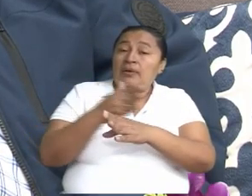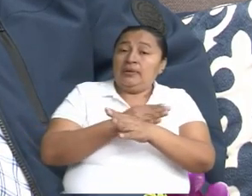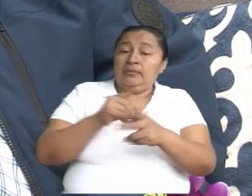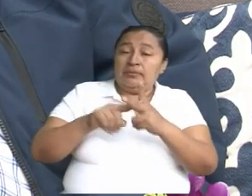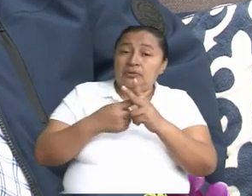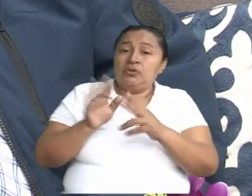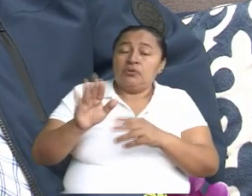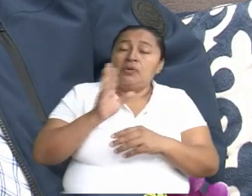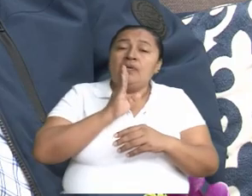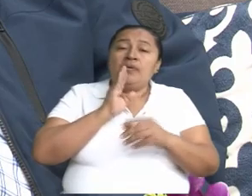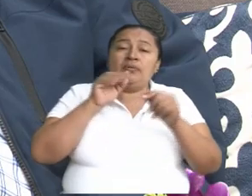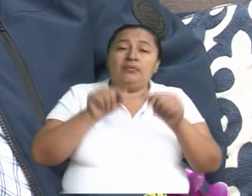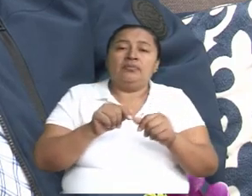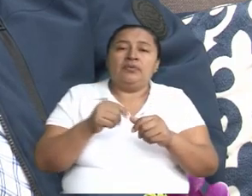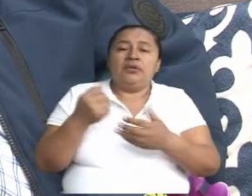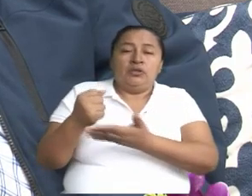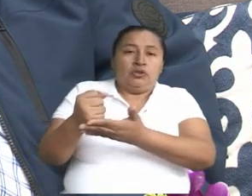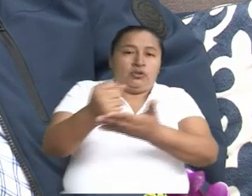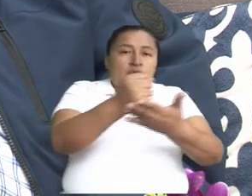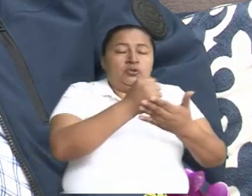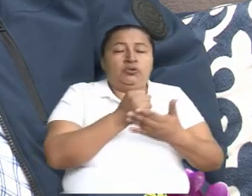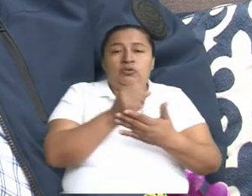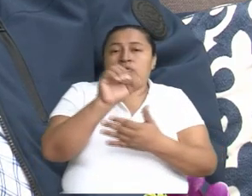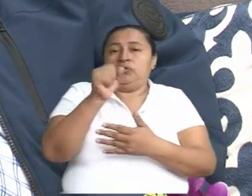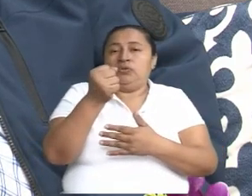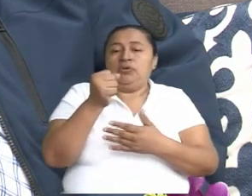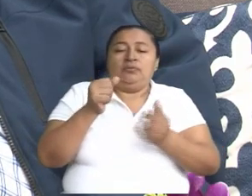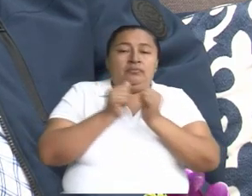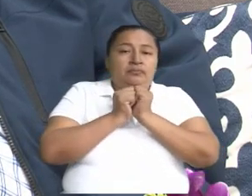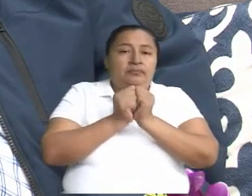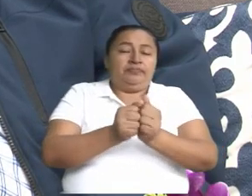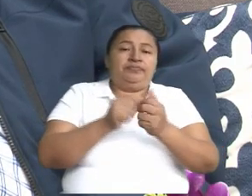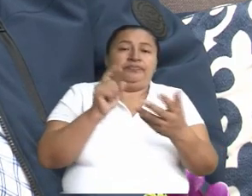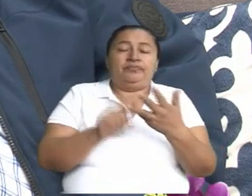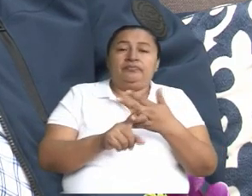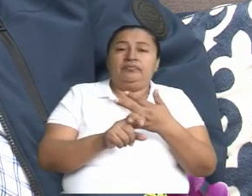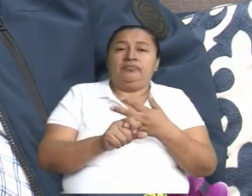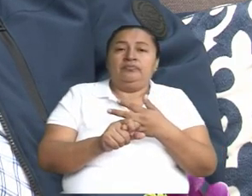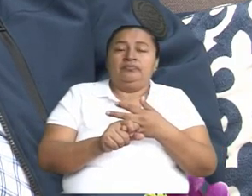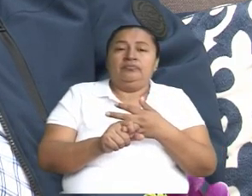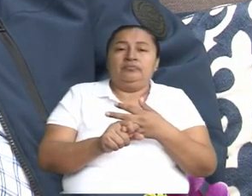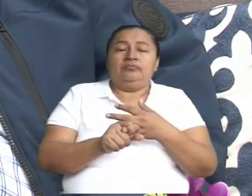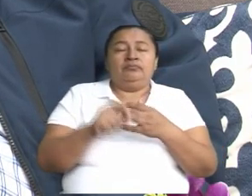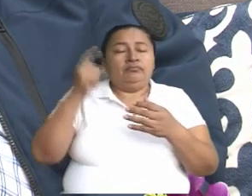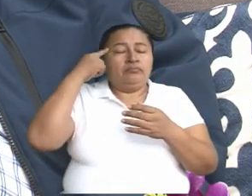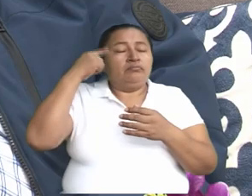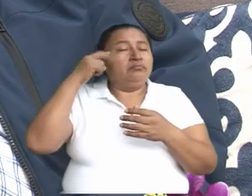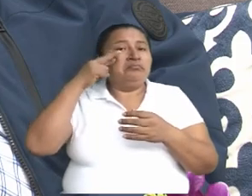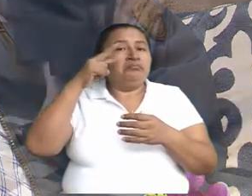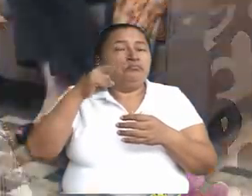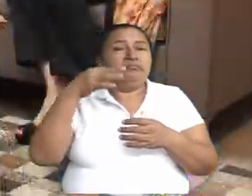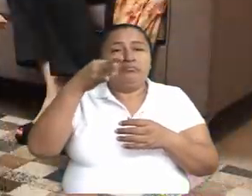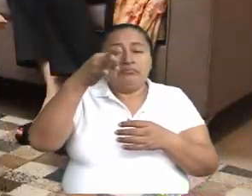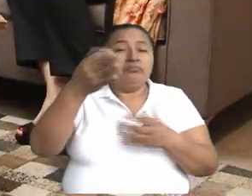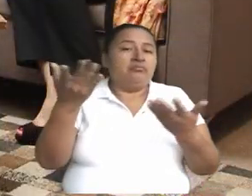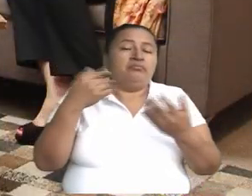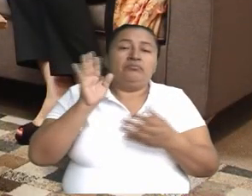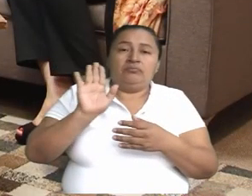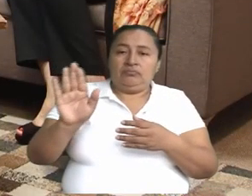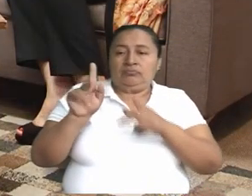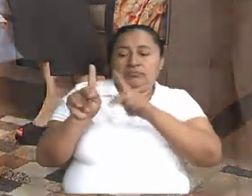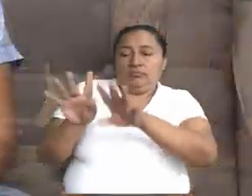de su intervención, solidaridad, acompañamiento, perspectivas planteadas en su caso